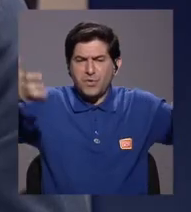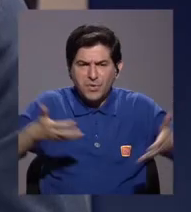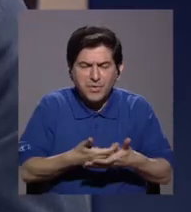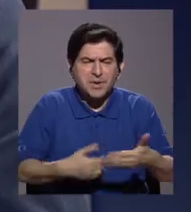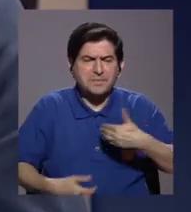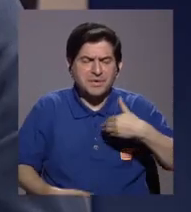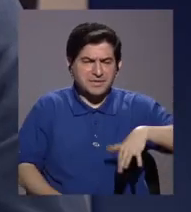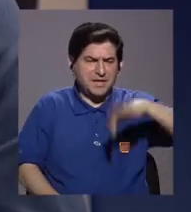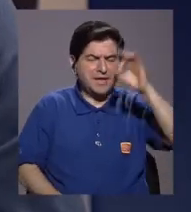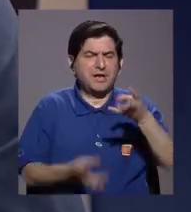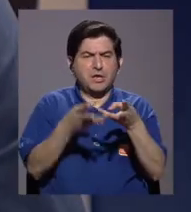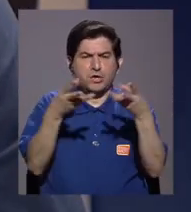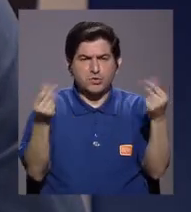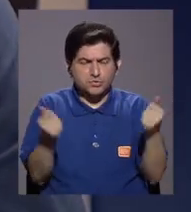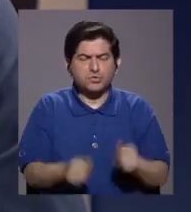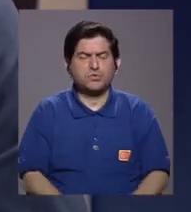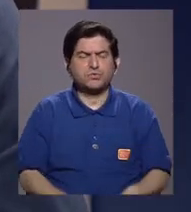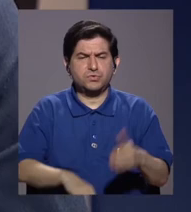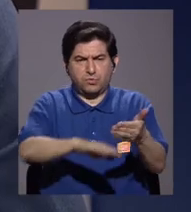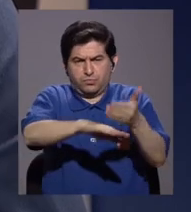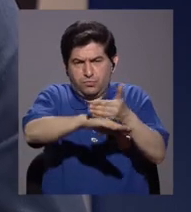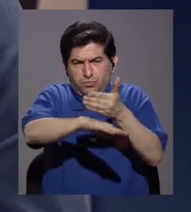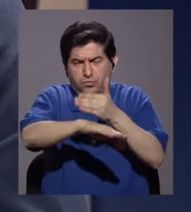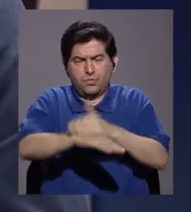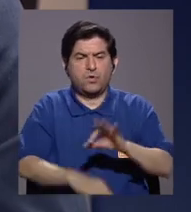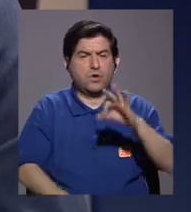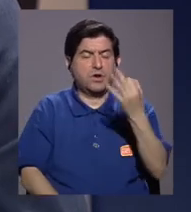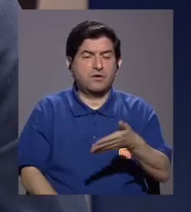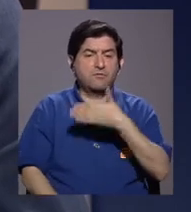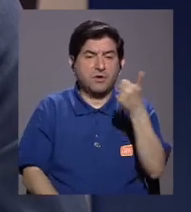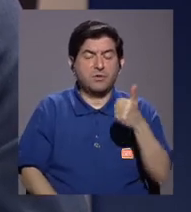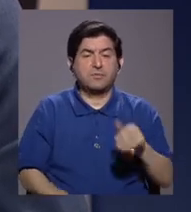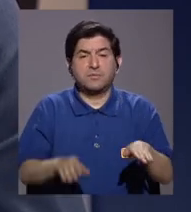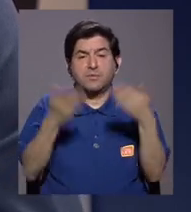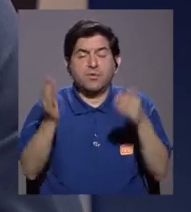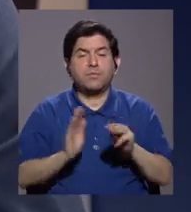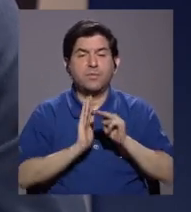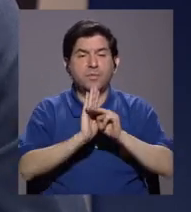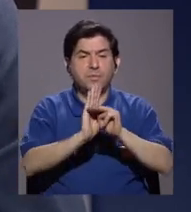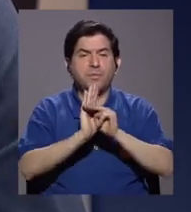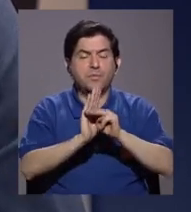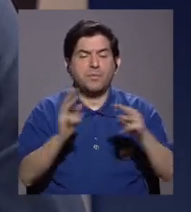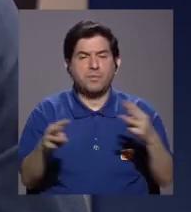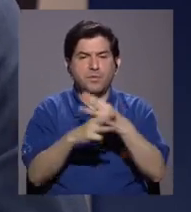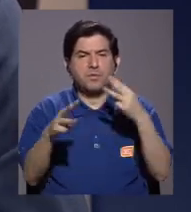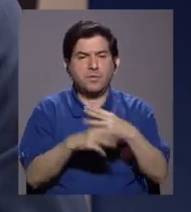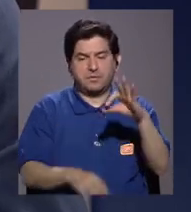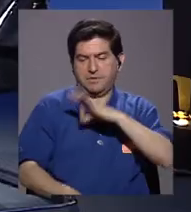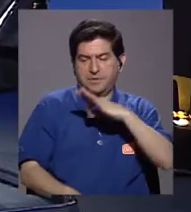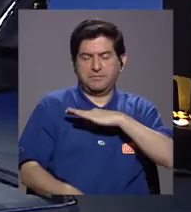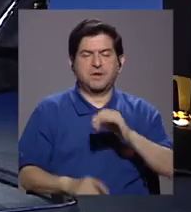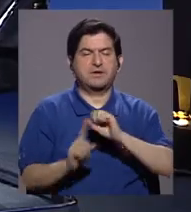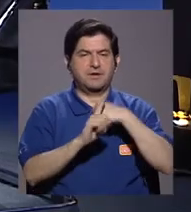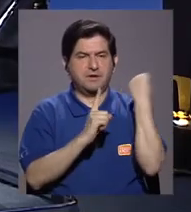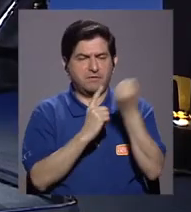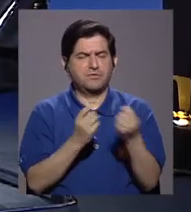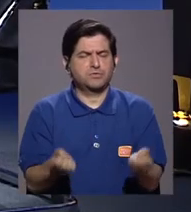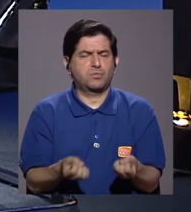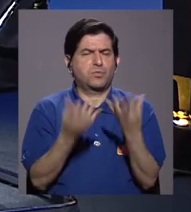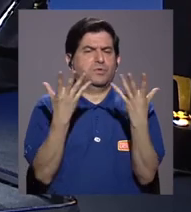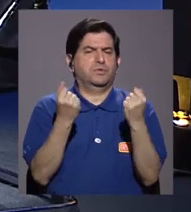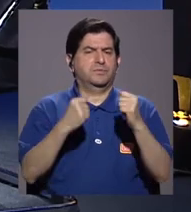excelente doctor bueno muchas gracias por compartir un rato con nosotros gracias por estar aquí en la universidad de costa rica por su visita